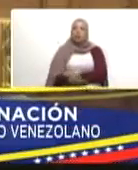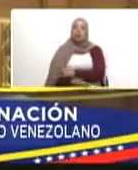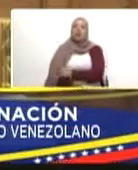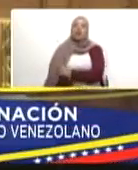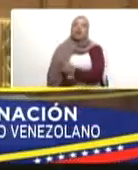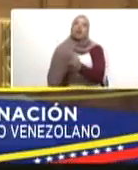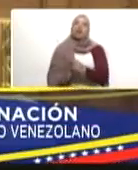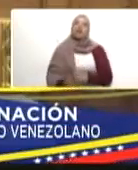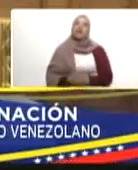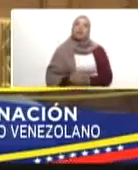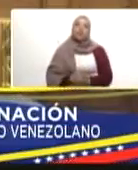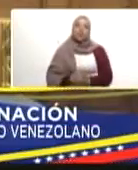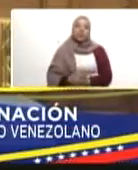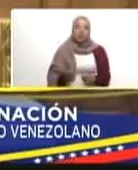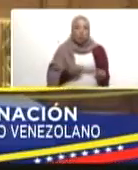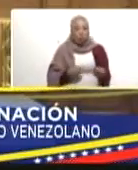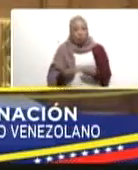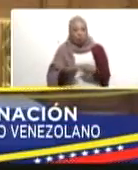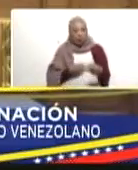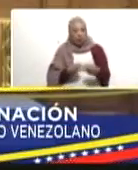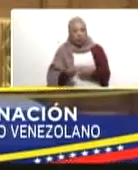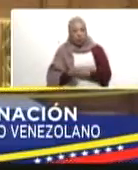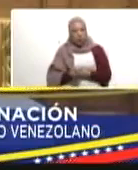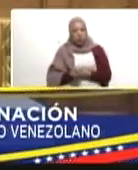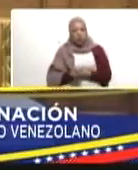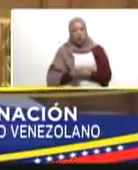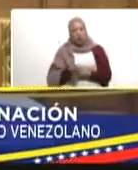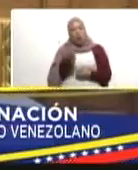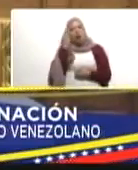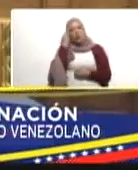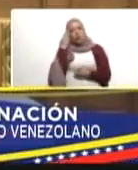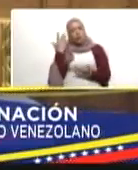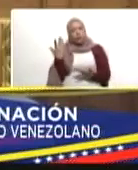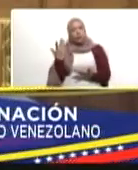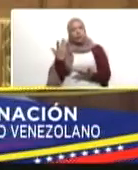sanciones coordinación Qué cosa